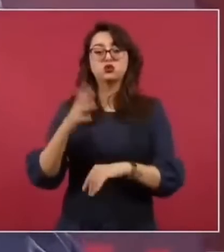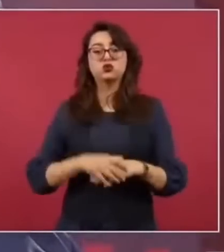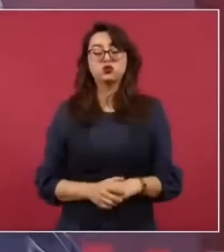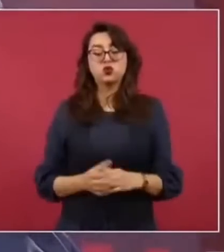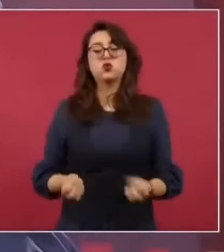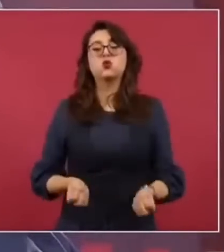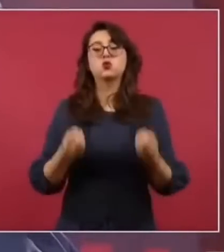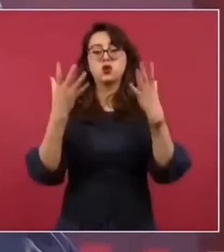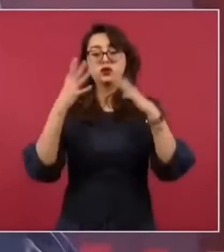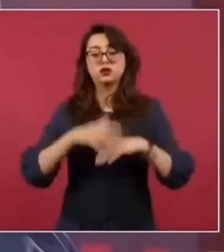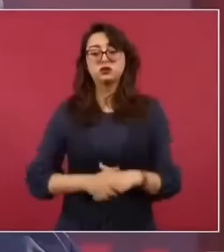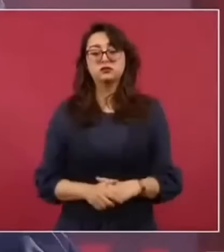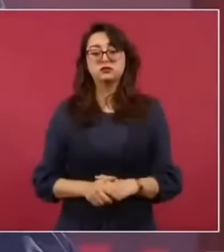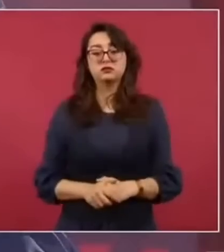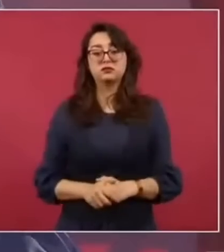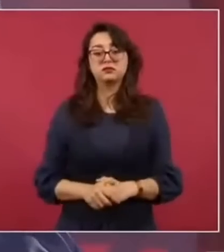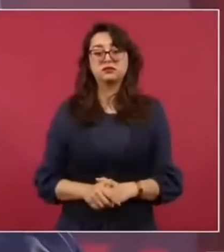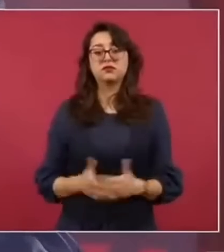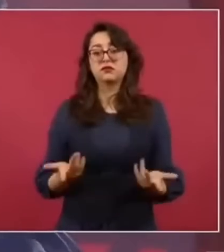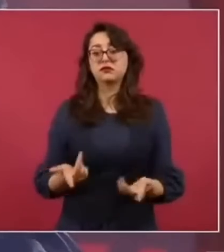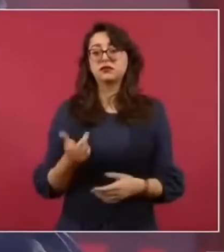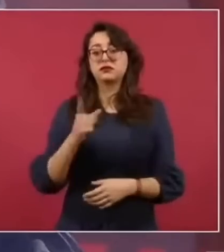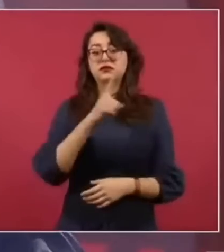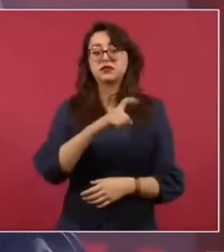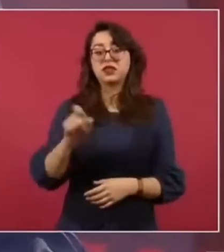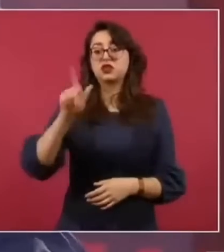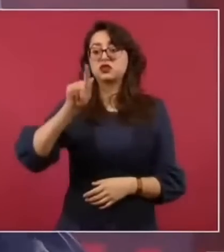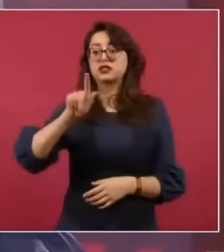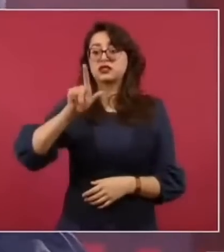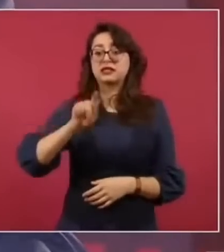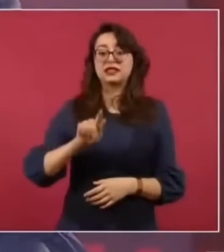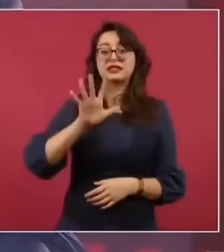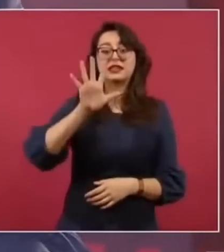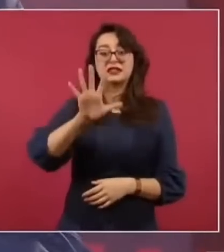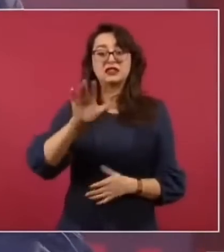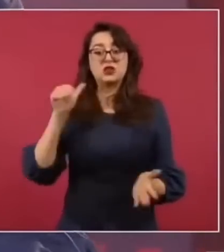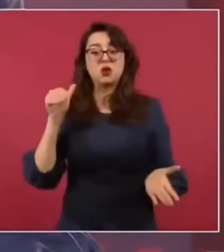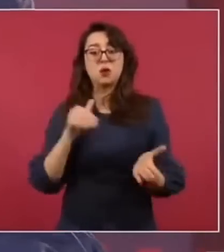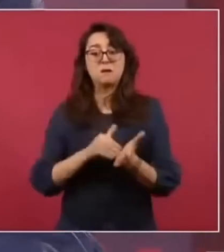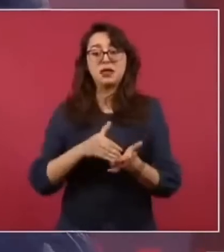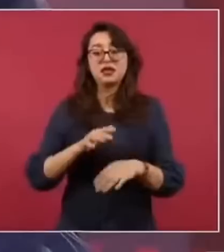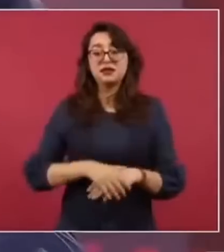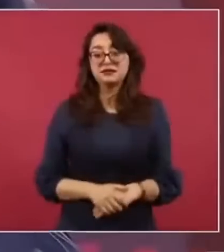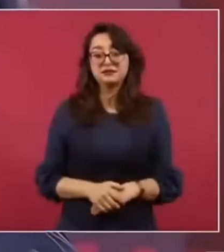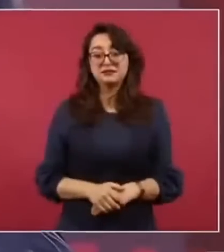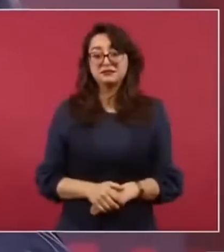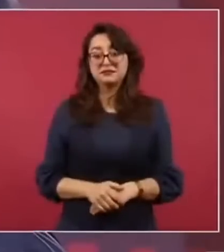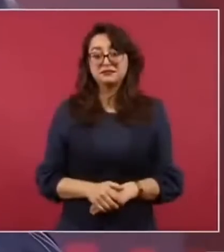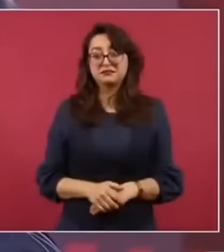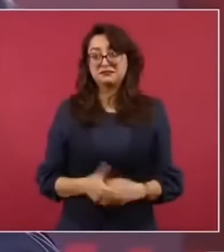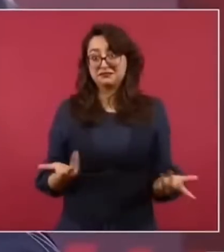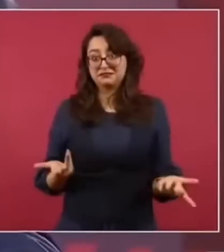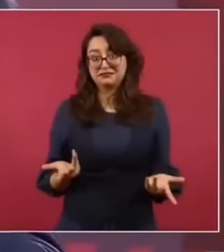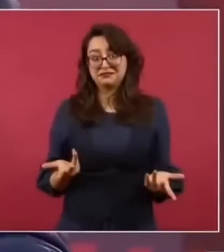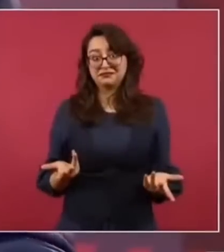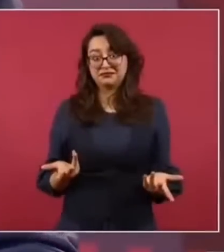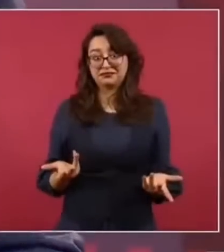75,000. Total, 175 para 300,000. ¿Cuánto nos ahorramos?